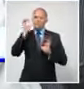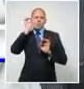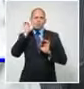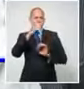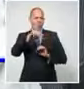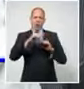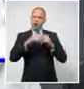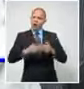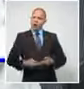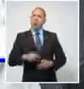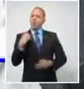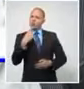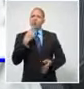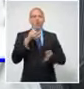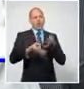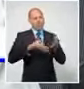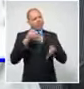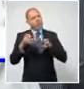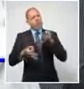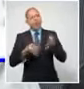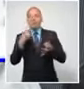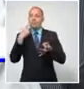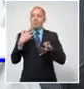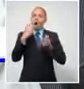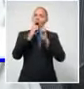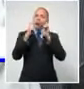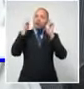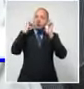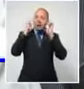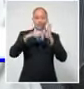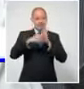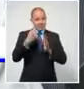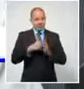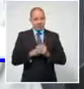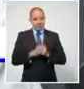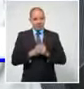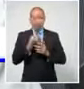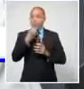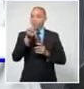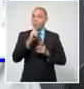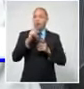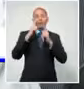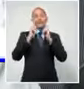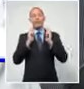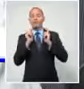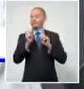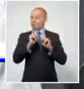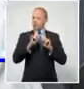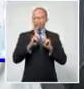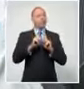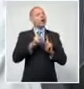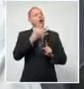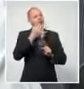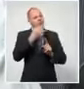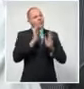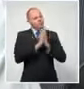pacientes para el uso del nasobuco de forma permanente. En ocasiones se nos ha hecho un poco, difícil, pero ya hemos